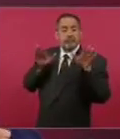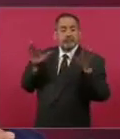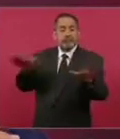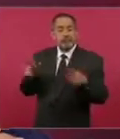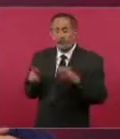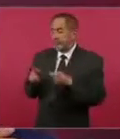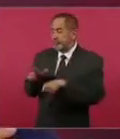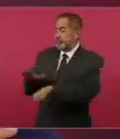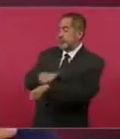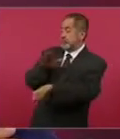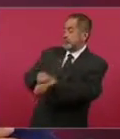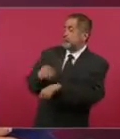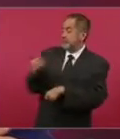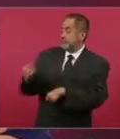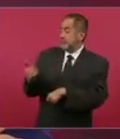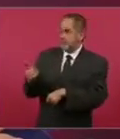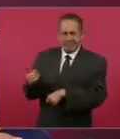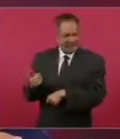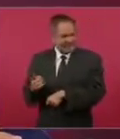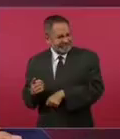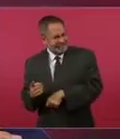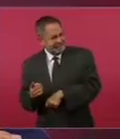tenía categoría 1?